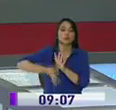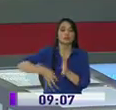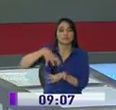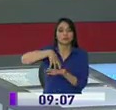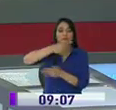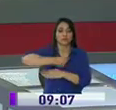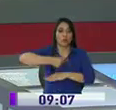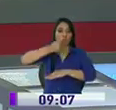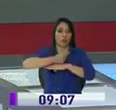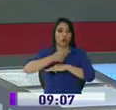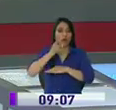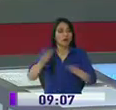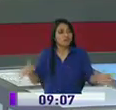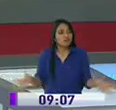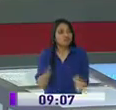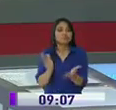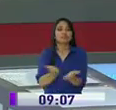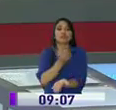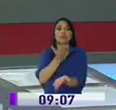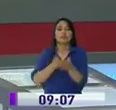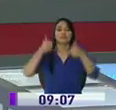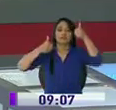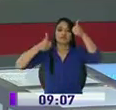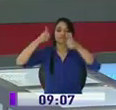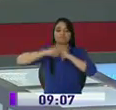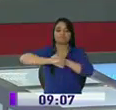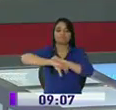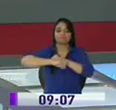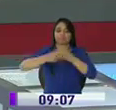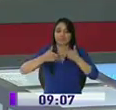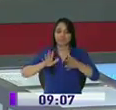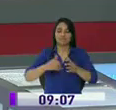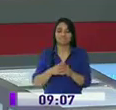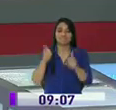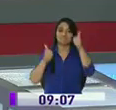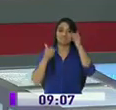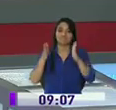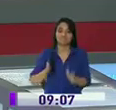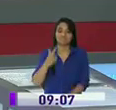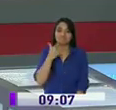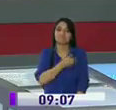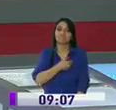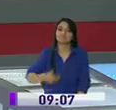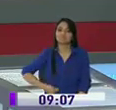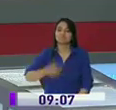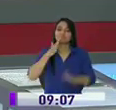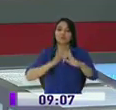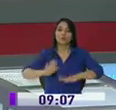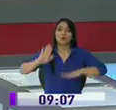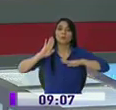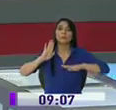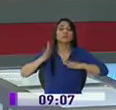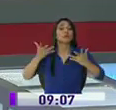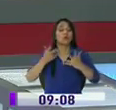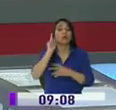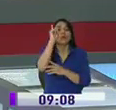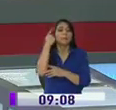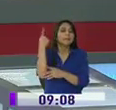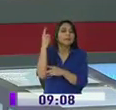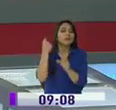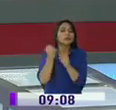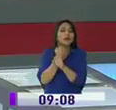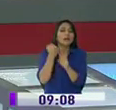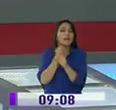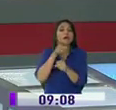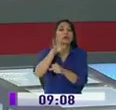donde impulsó sus propuestas de campaña. El postulante a Carondelet reiteró su ofrecimiento de generar 1 millón de empleos en